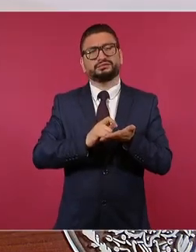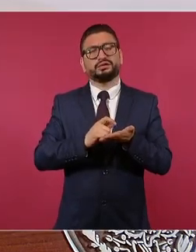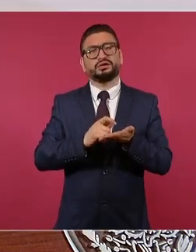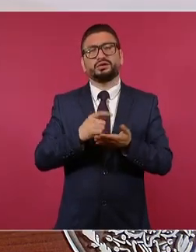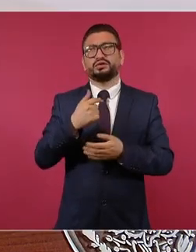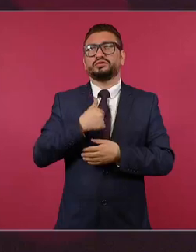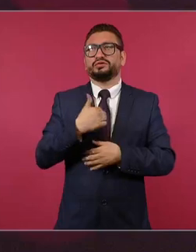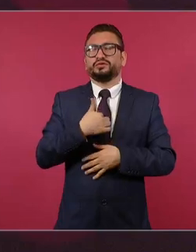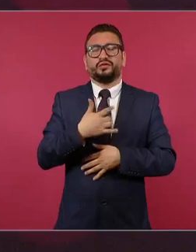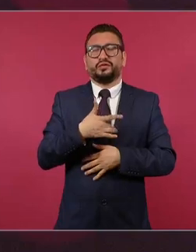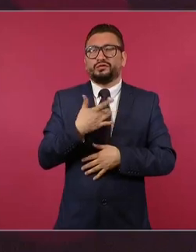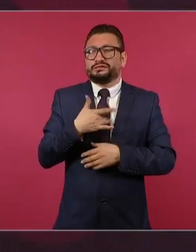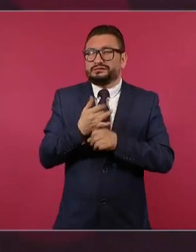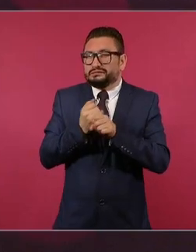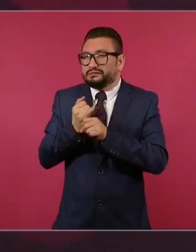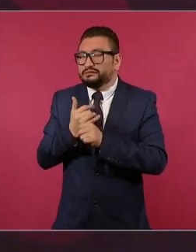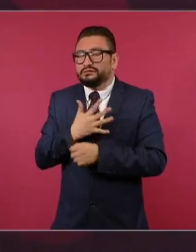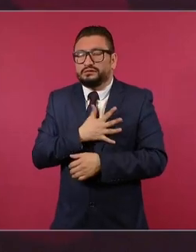me apasiono,